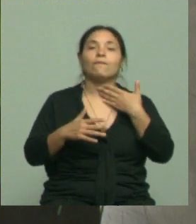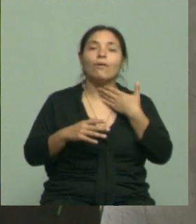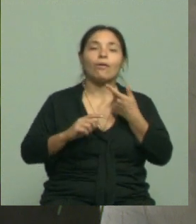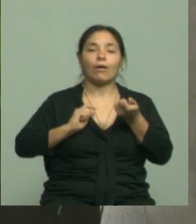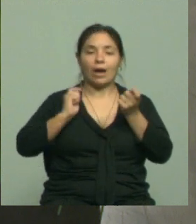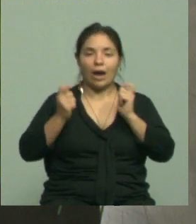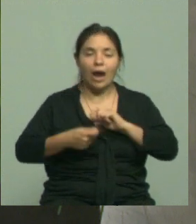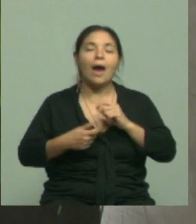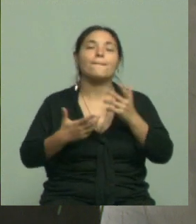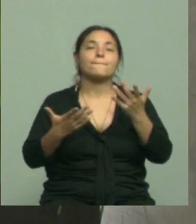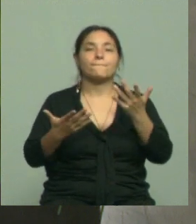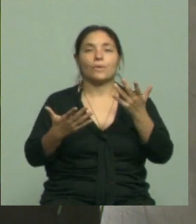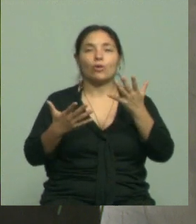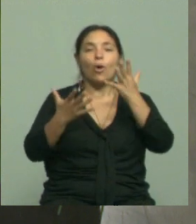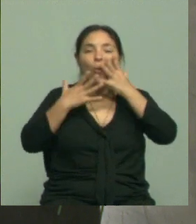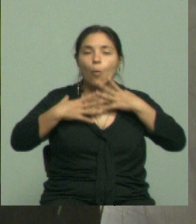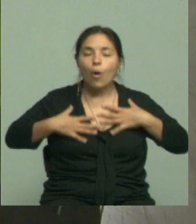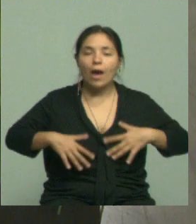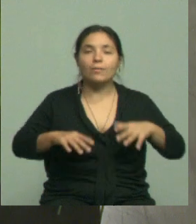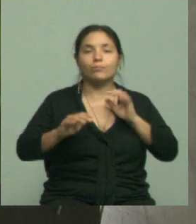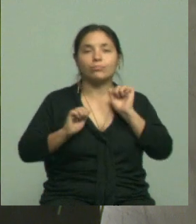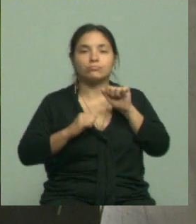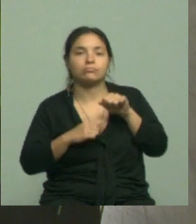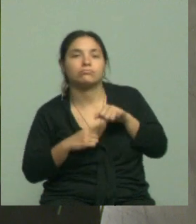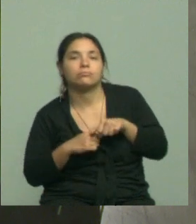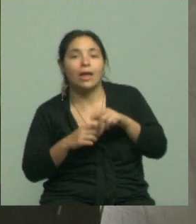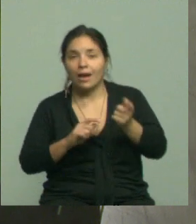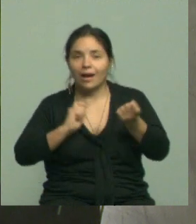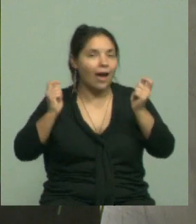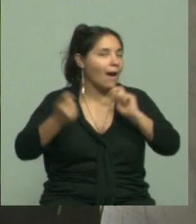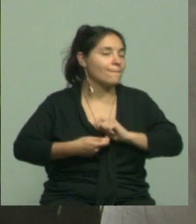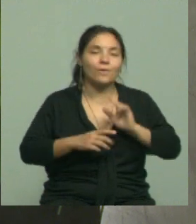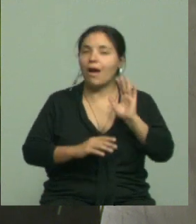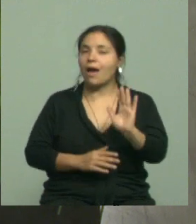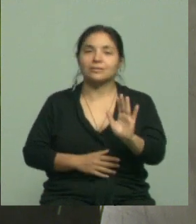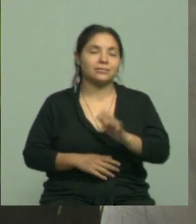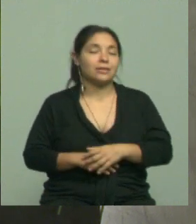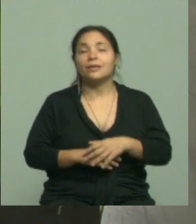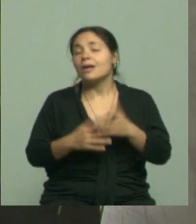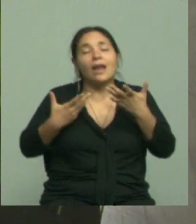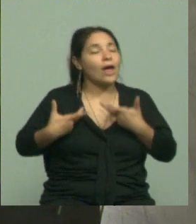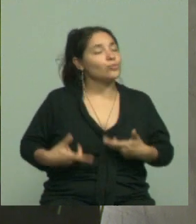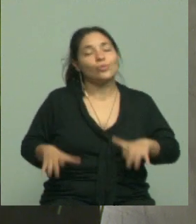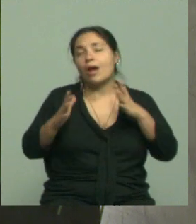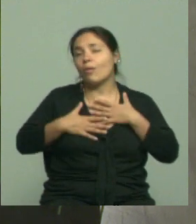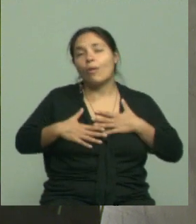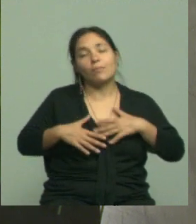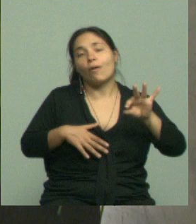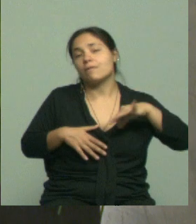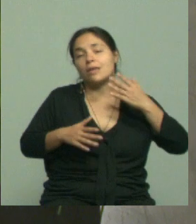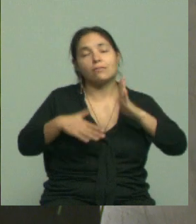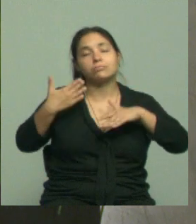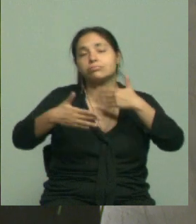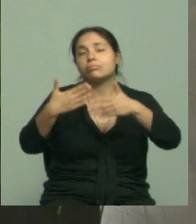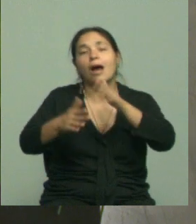metabólicos, posturales. Sí. Si bien es esto, un fenómeno biológico, es